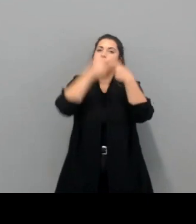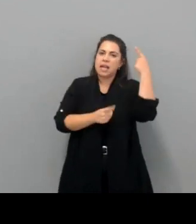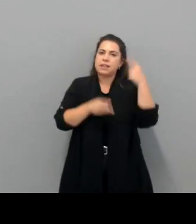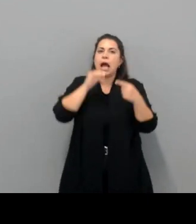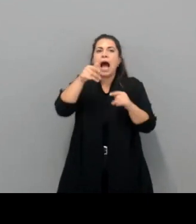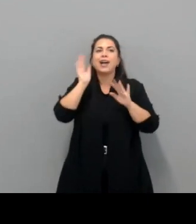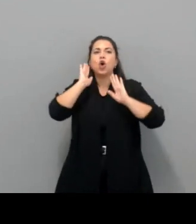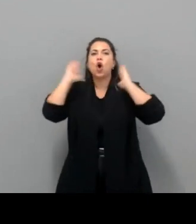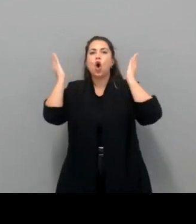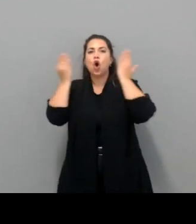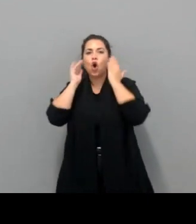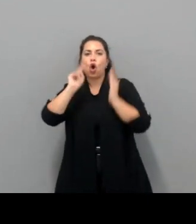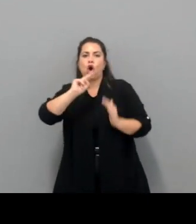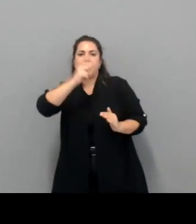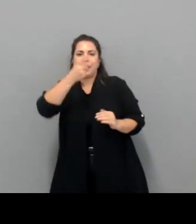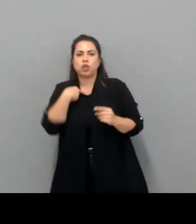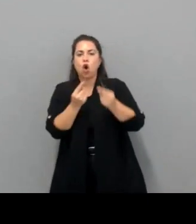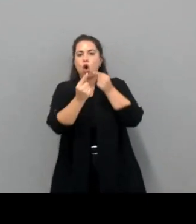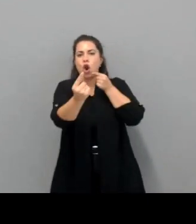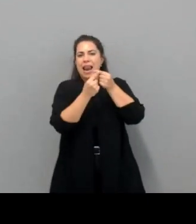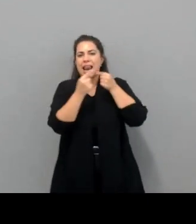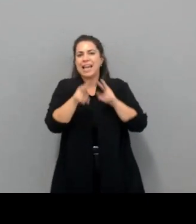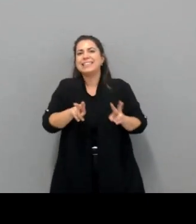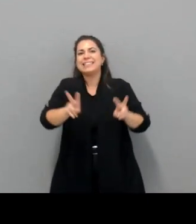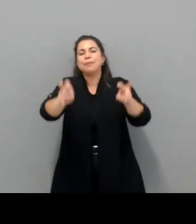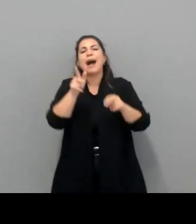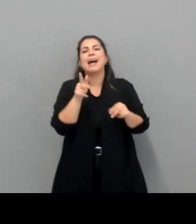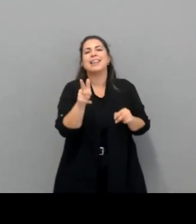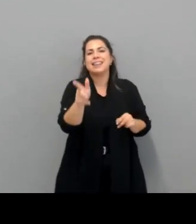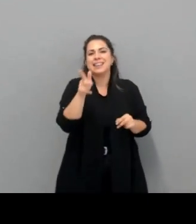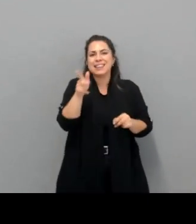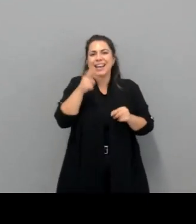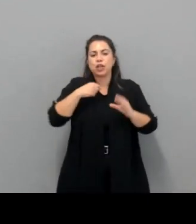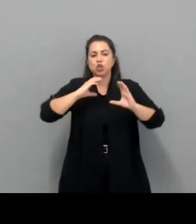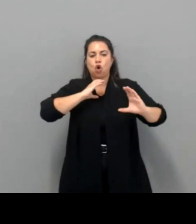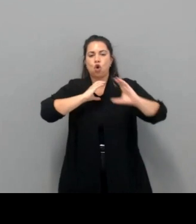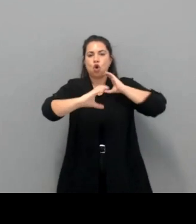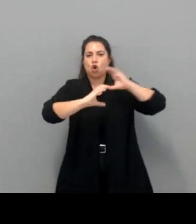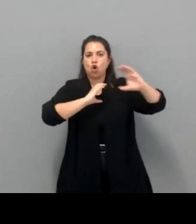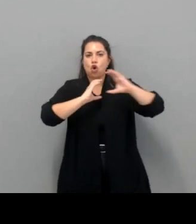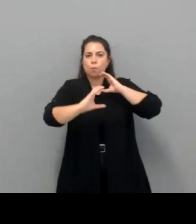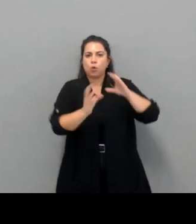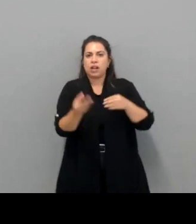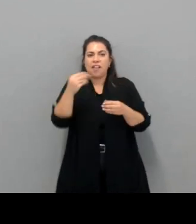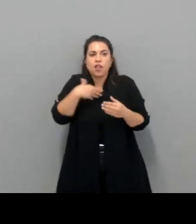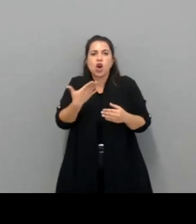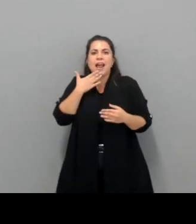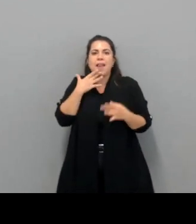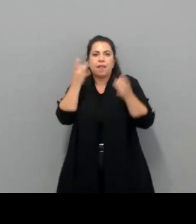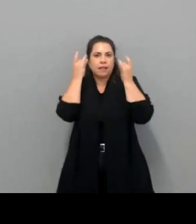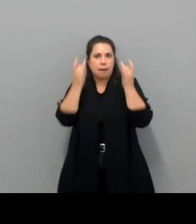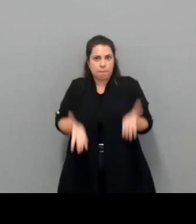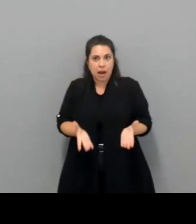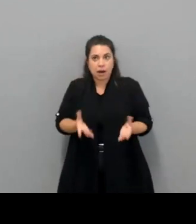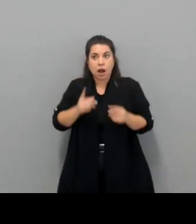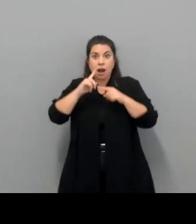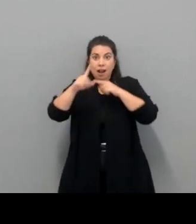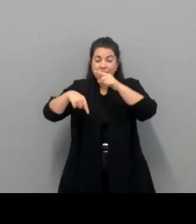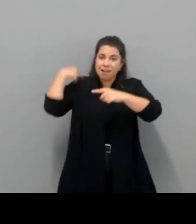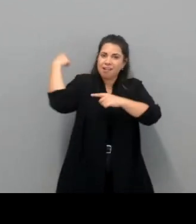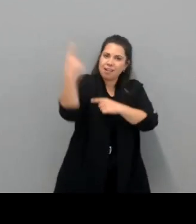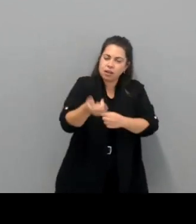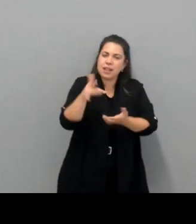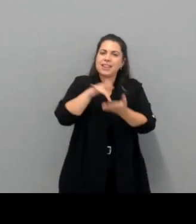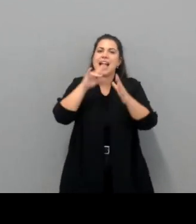segundo seminario online sobre el derecho a la comunicación en edad temprana. Y el próximo día 7 en